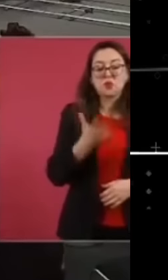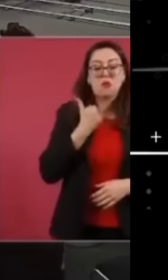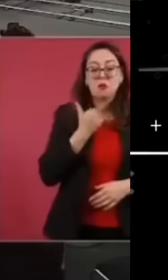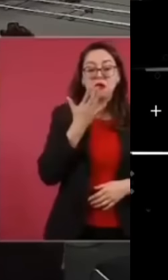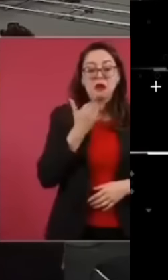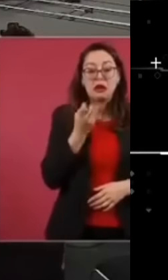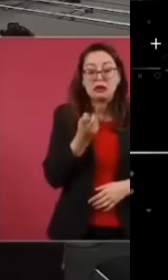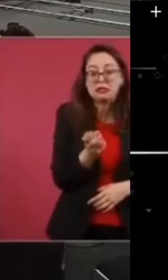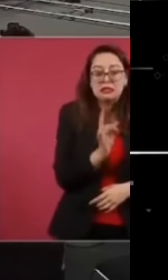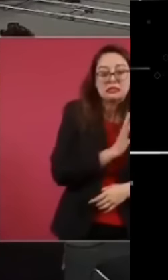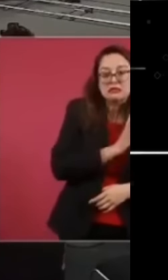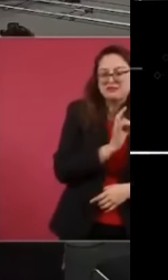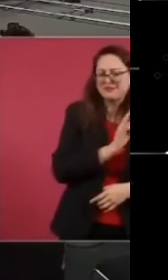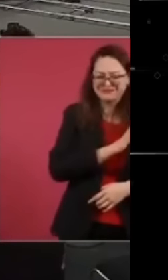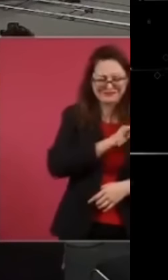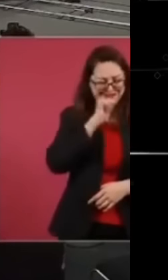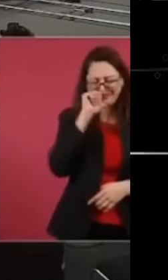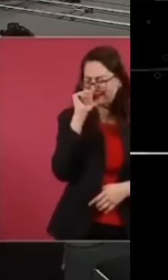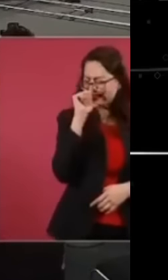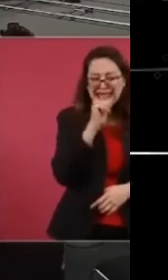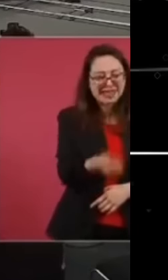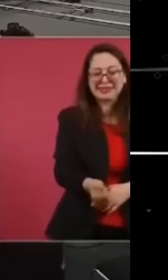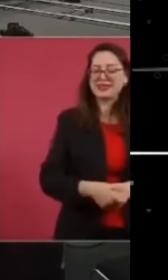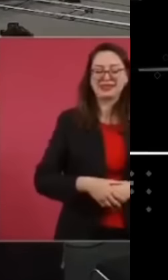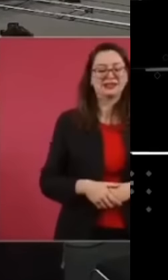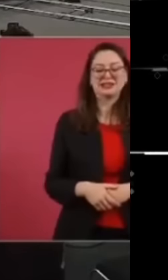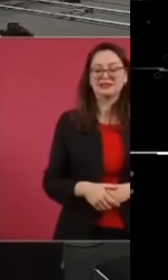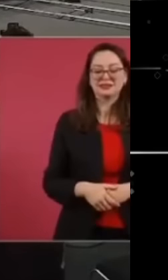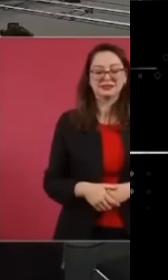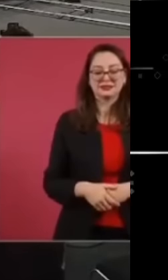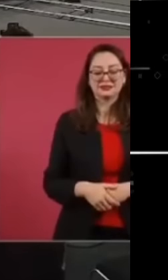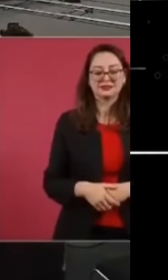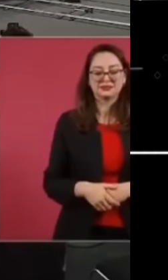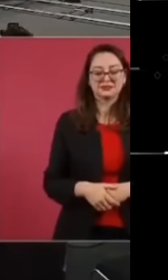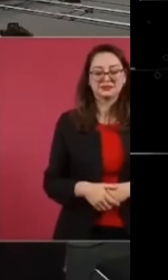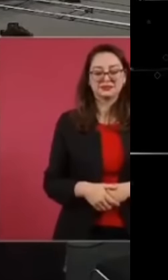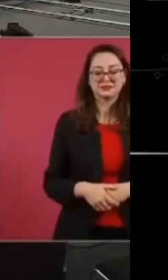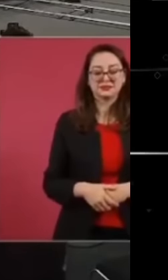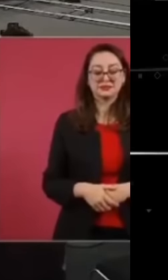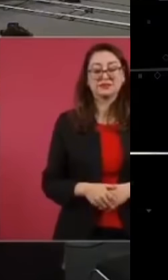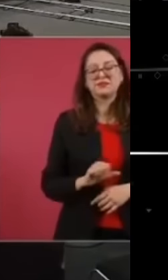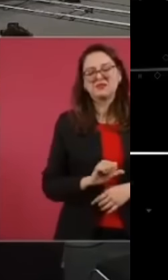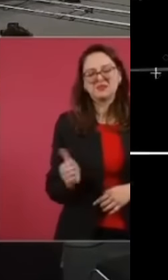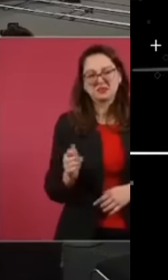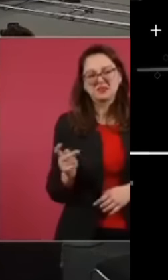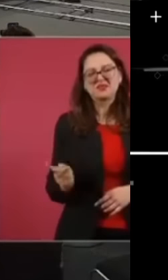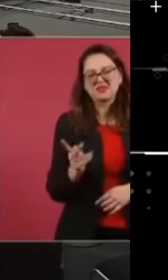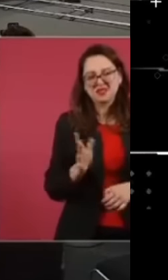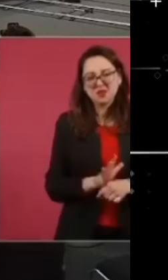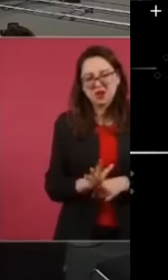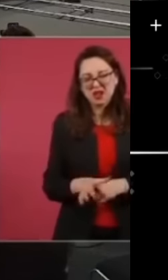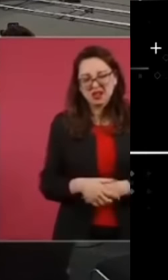Hay eh nada de qué temer cuál era tu otra